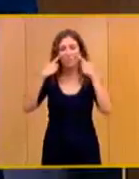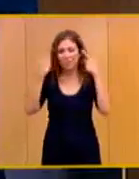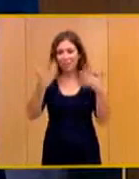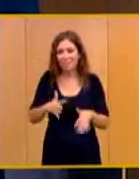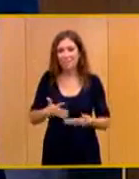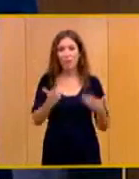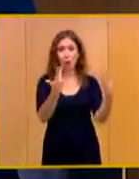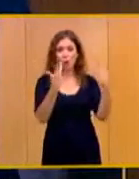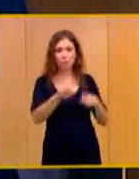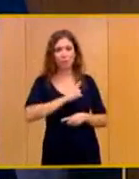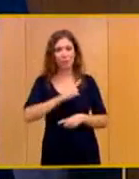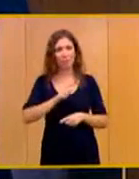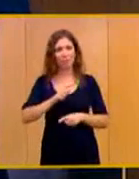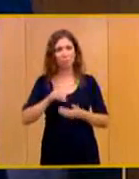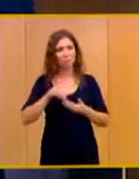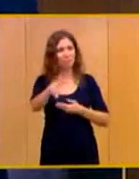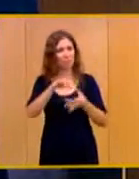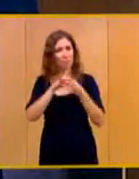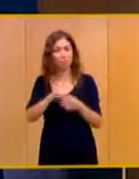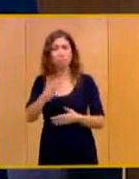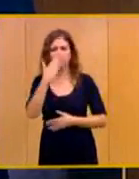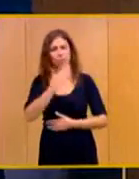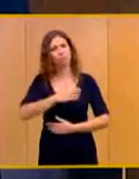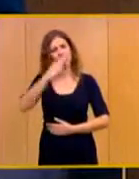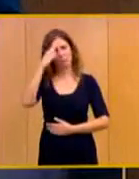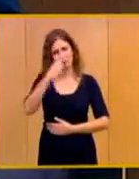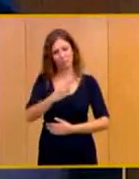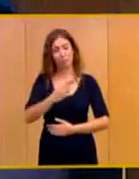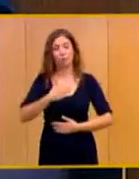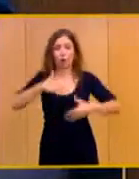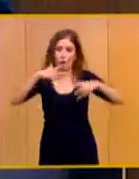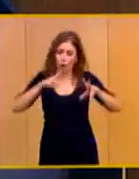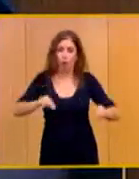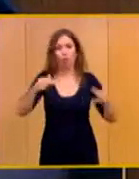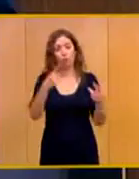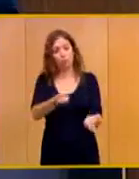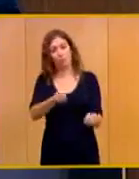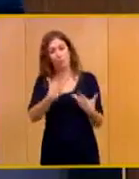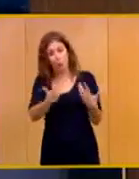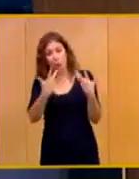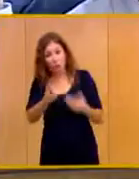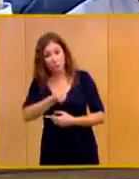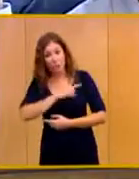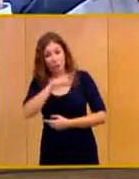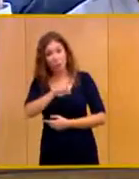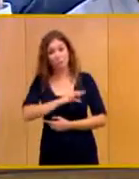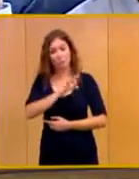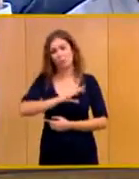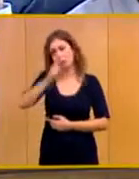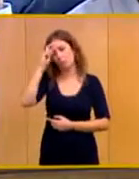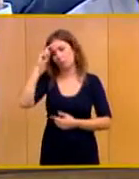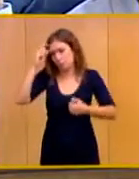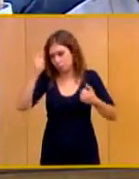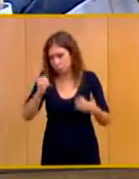para el futuro, que con todos mis respetos ya es lo que me faltaba, que me dé consejos el señor Rodríguez Zapatero. Pero a lo que no ha